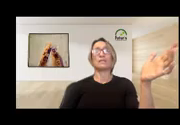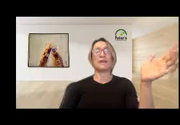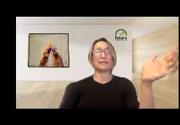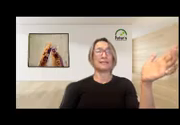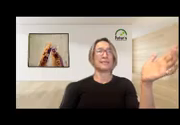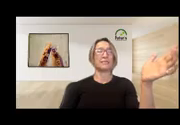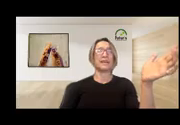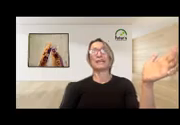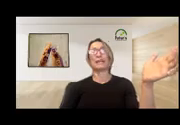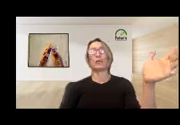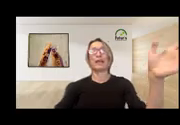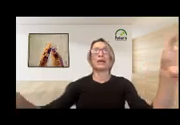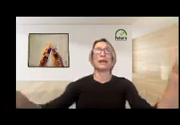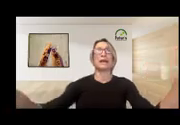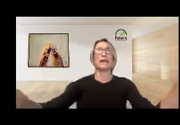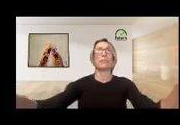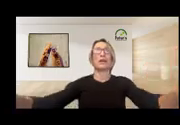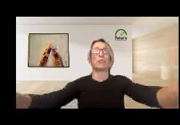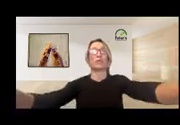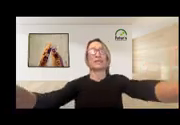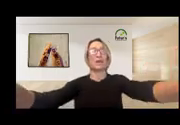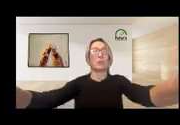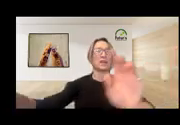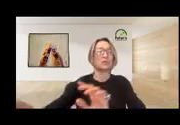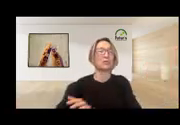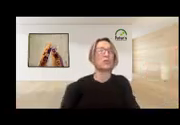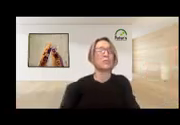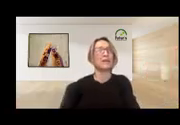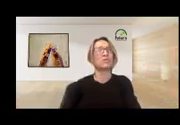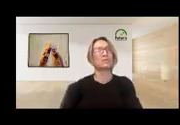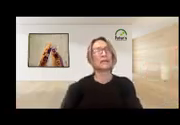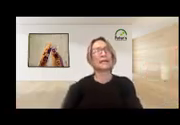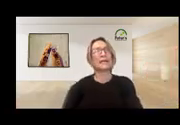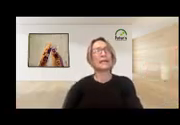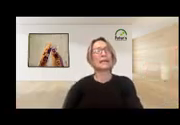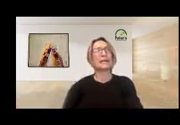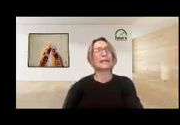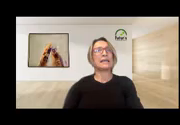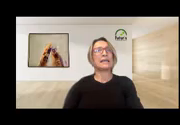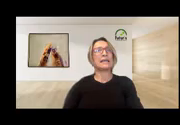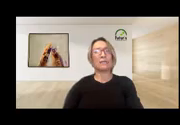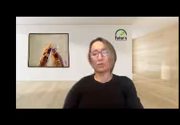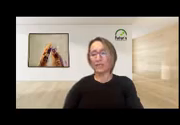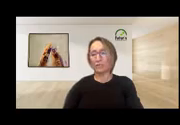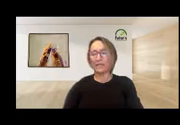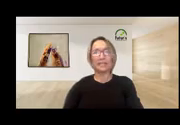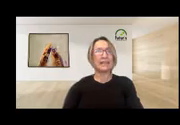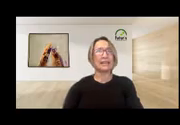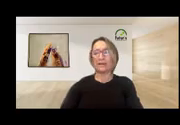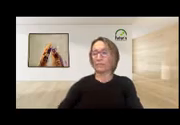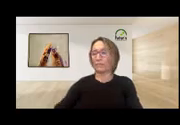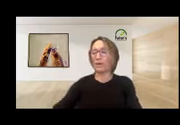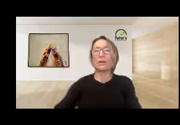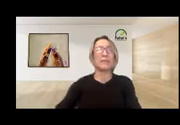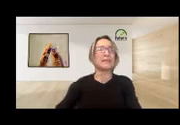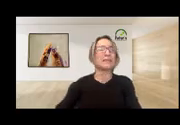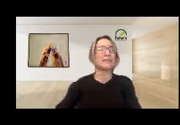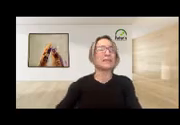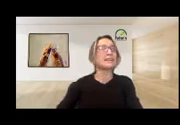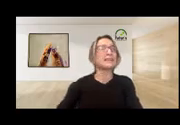inclusive algunas veces más. Imagínense lo que era ir por el bosque con esos colmillos que muchas veces